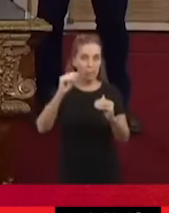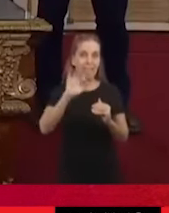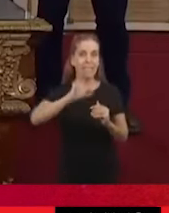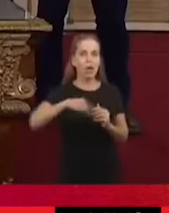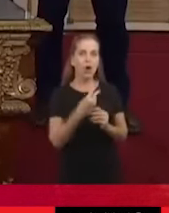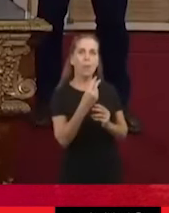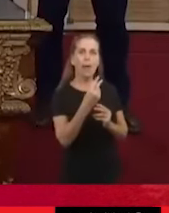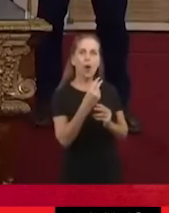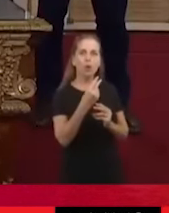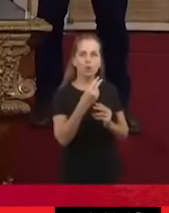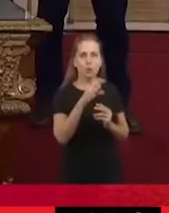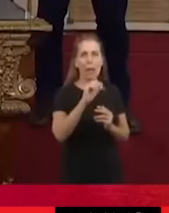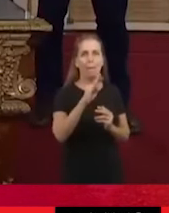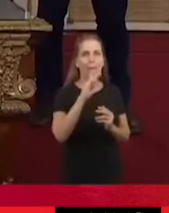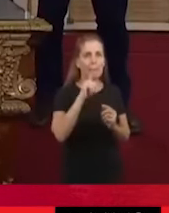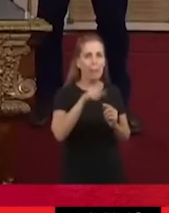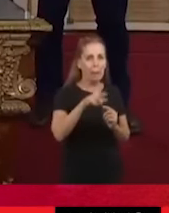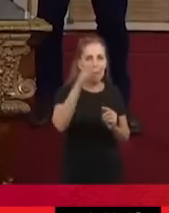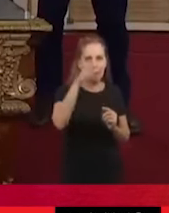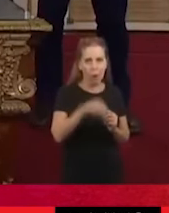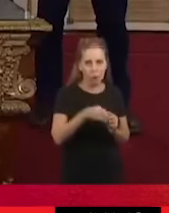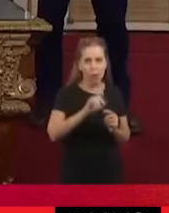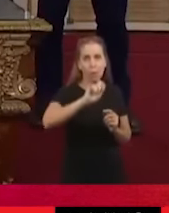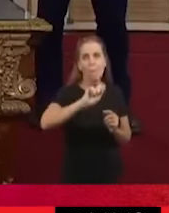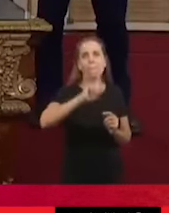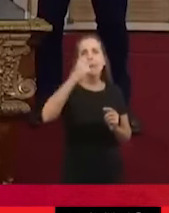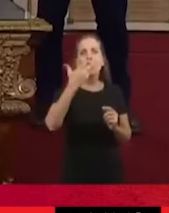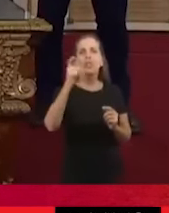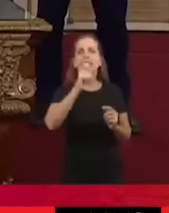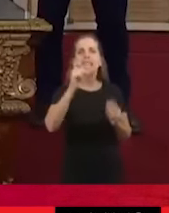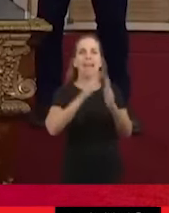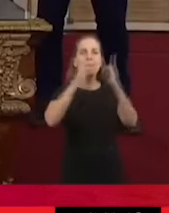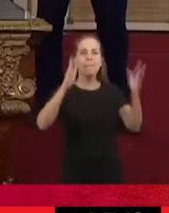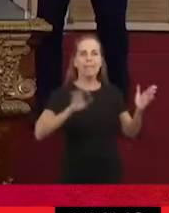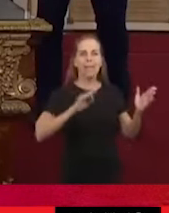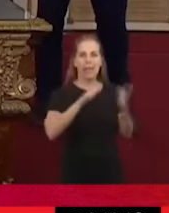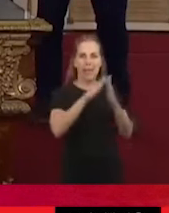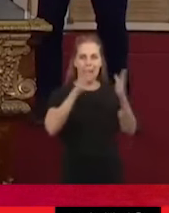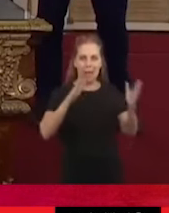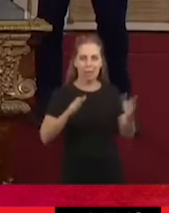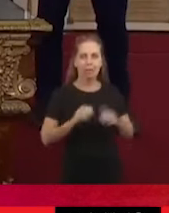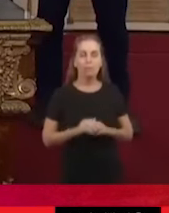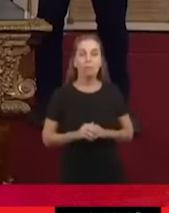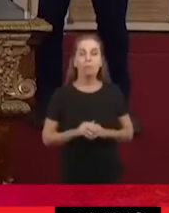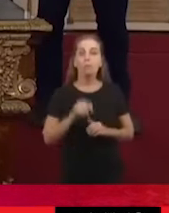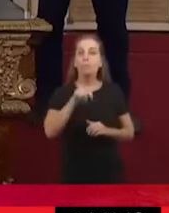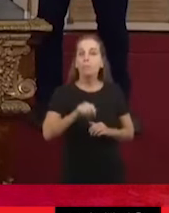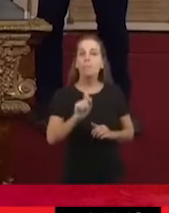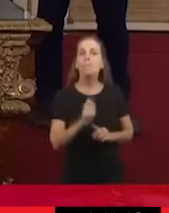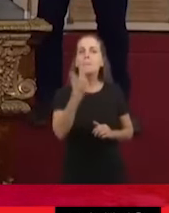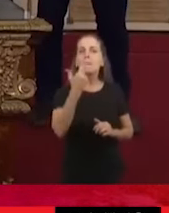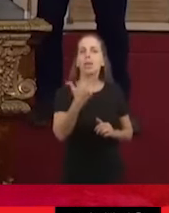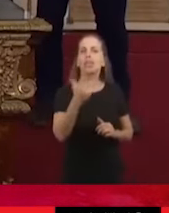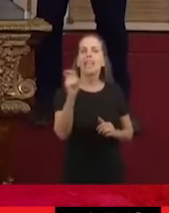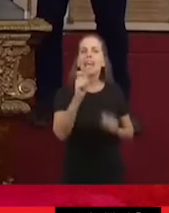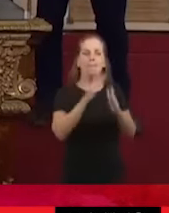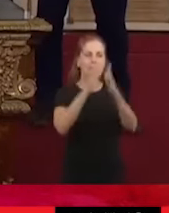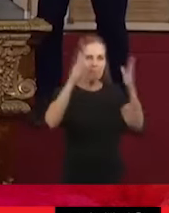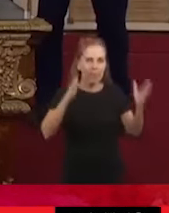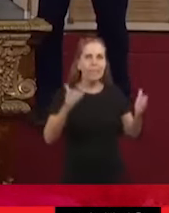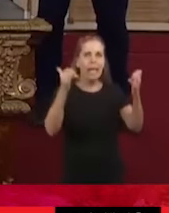entramado productivo y los puestos de trabajo en nuestro país, con una destrucción ya de los ingresos de las